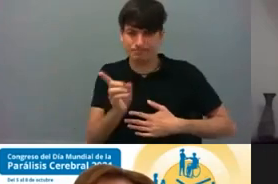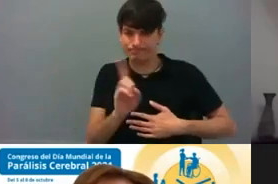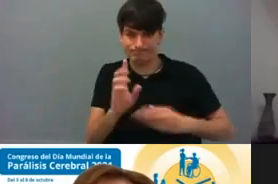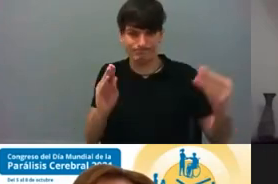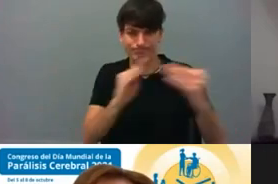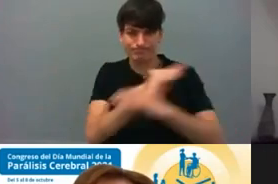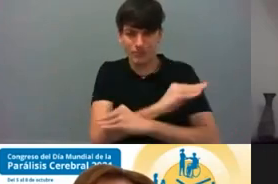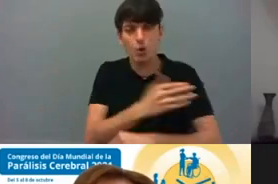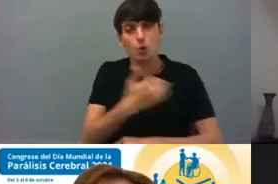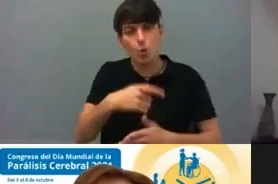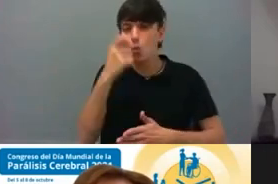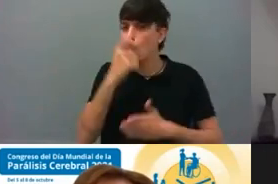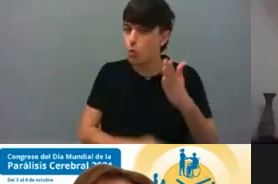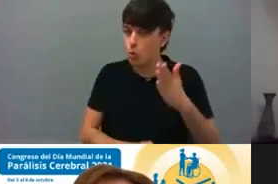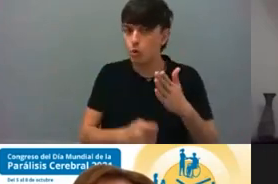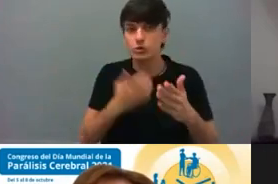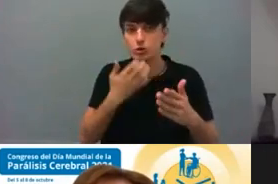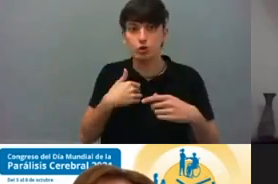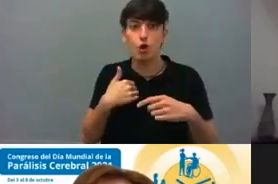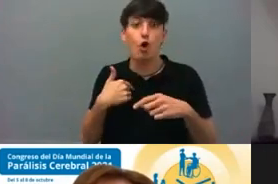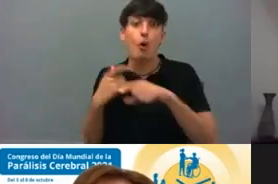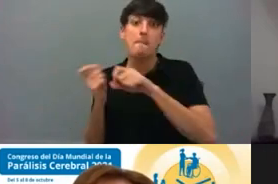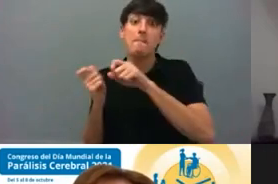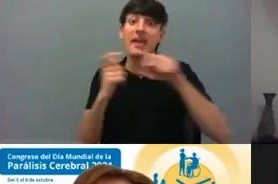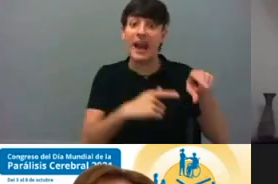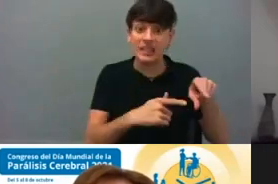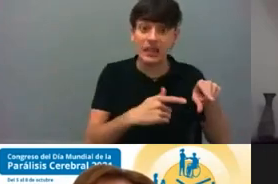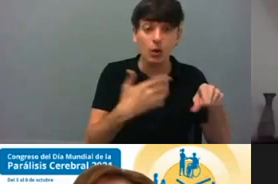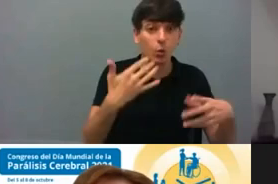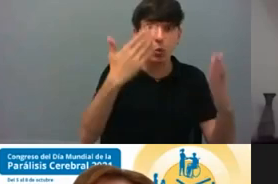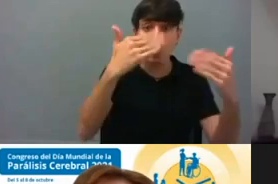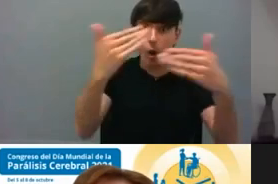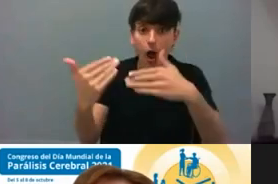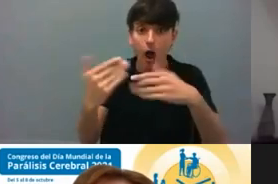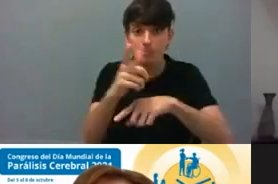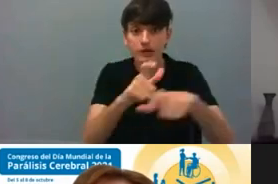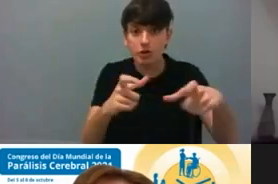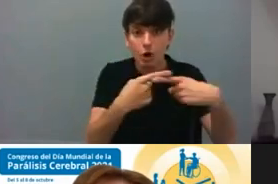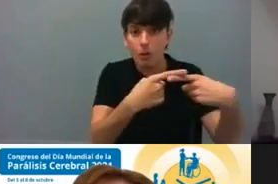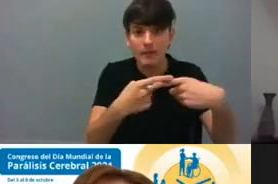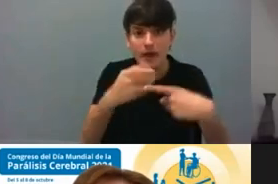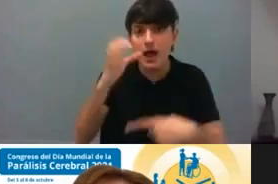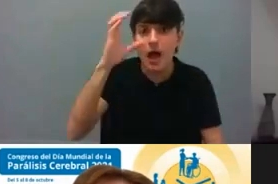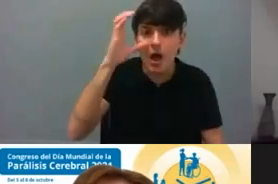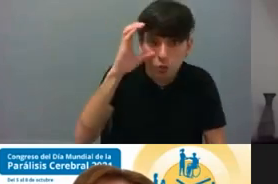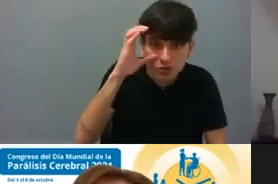muy duro, sobre todo cuando eres migrante, no tener con quién compartir, escuchar algo o